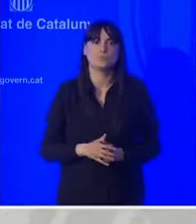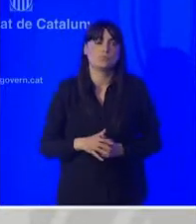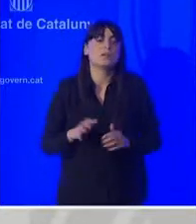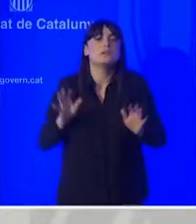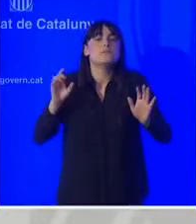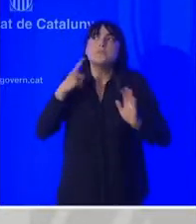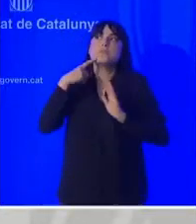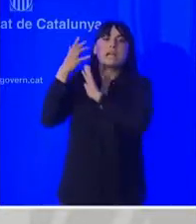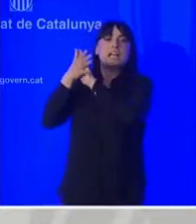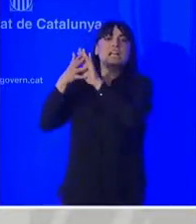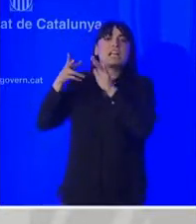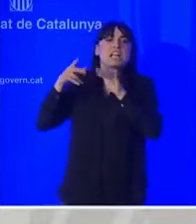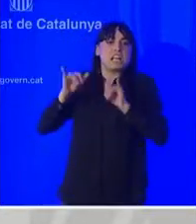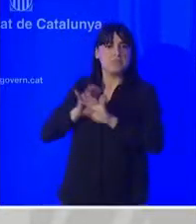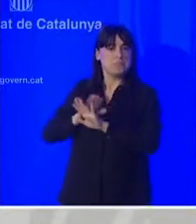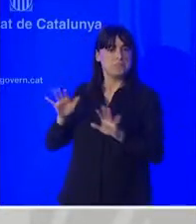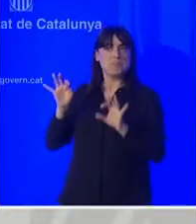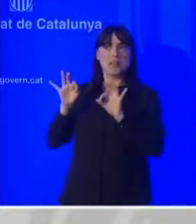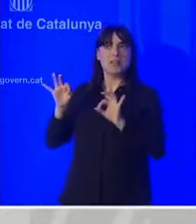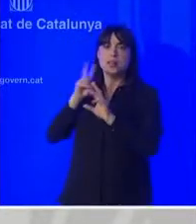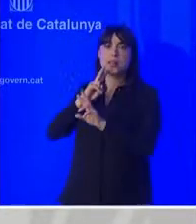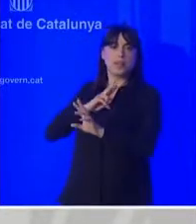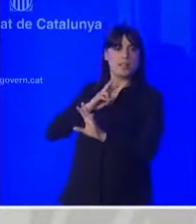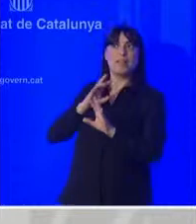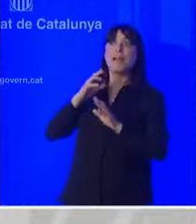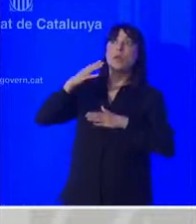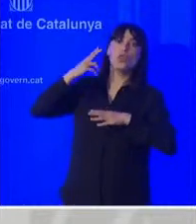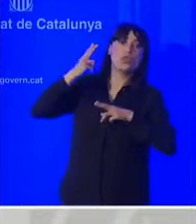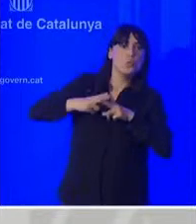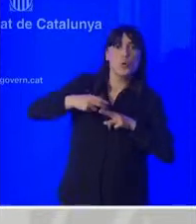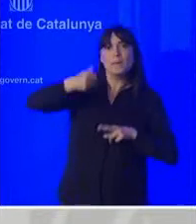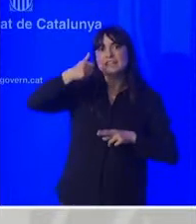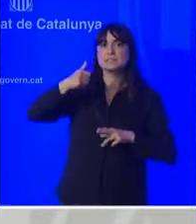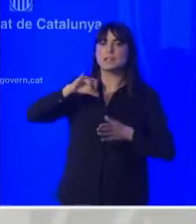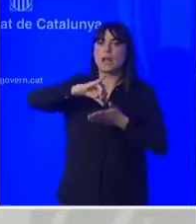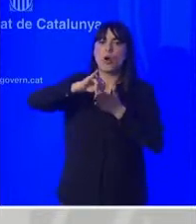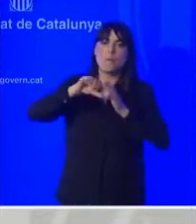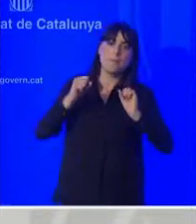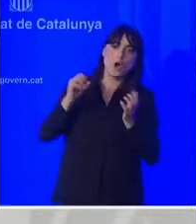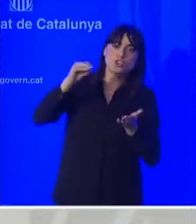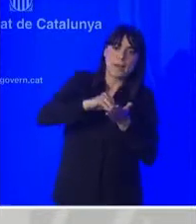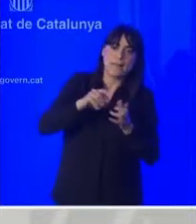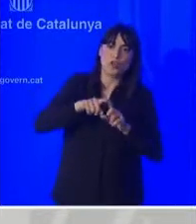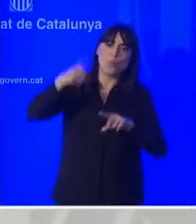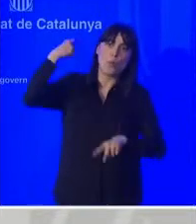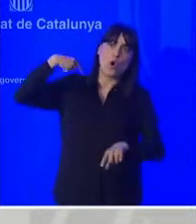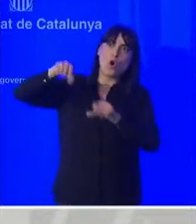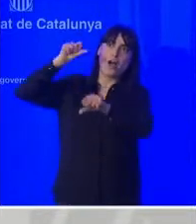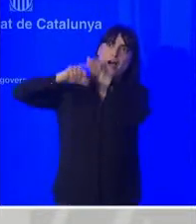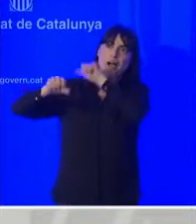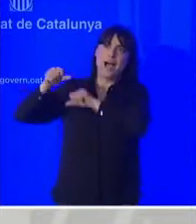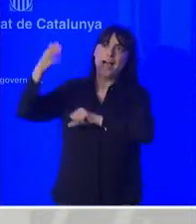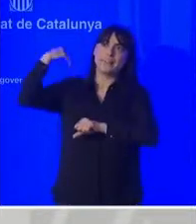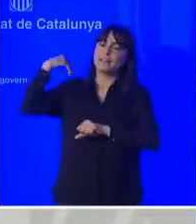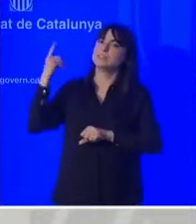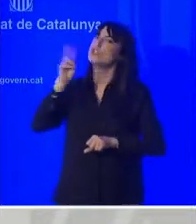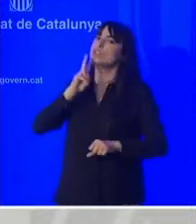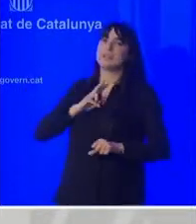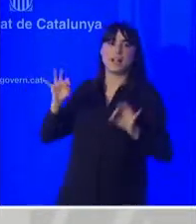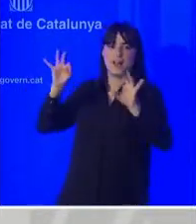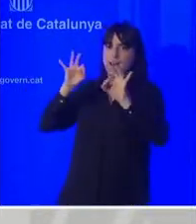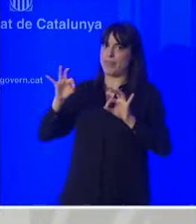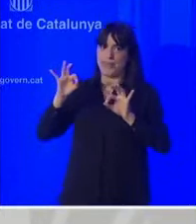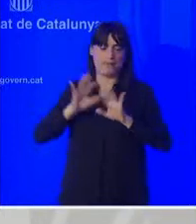hablado ni se ha valorado la posibilidad de hacer pasos atrás con las medidas que se han tomado ¿no?